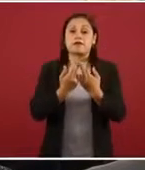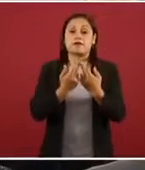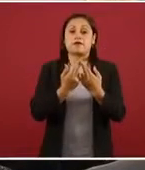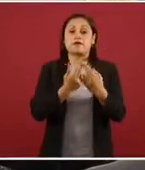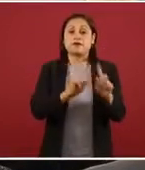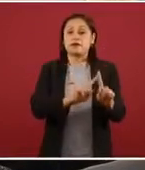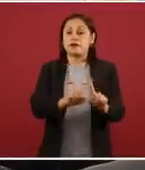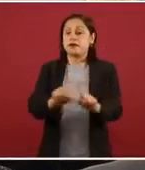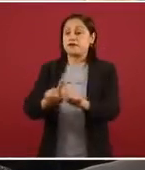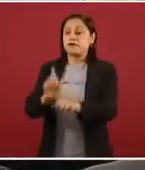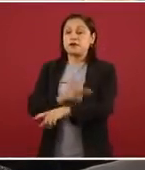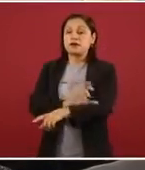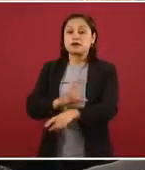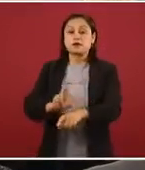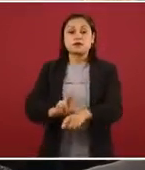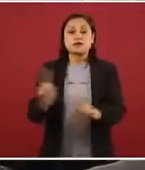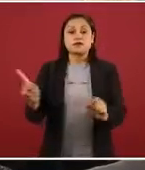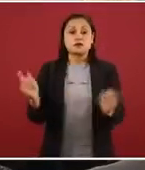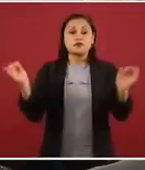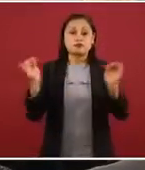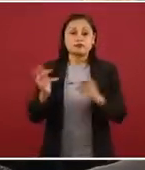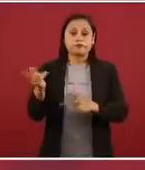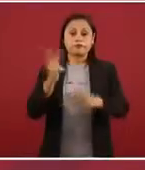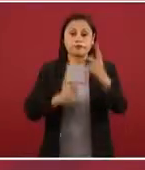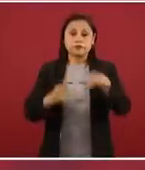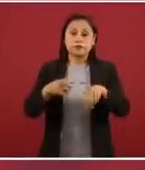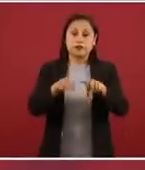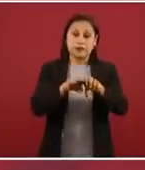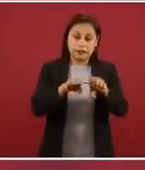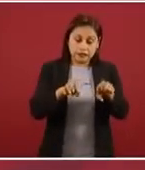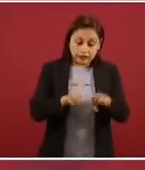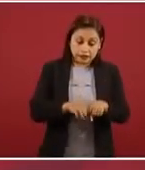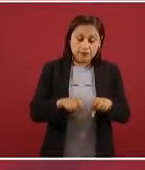el gabinete, para